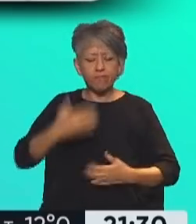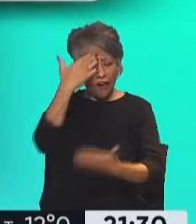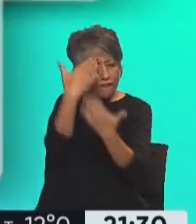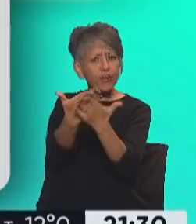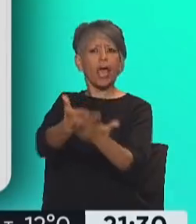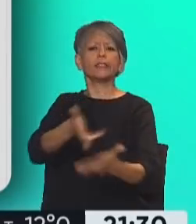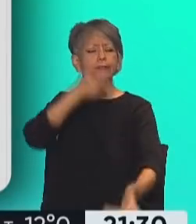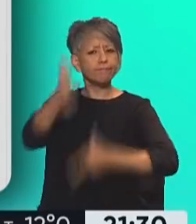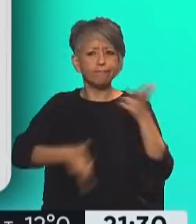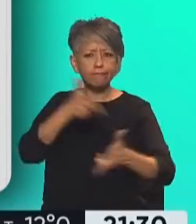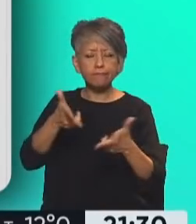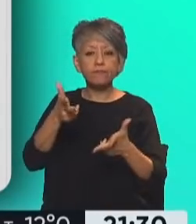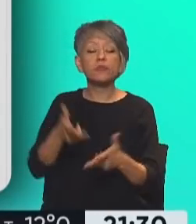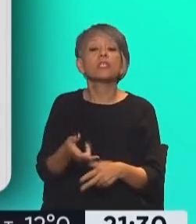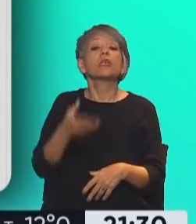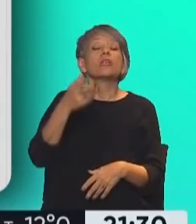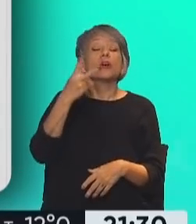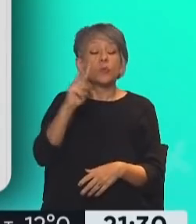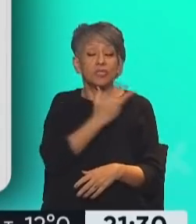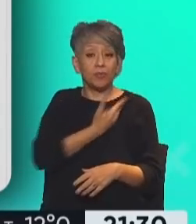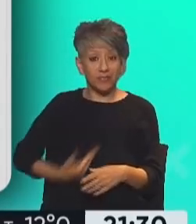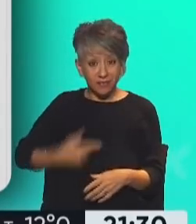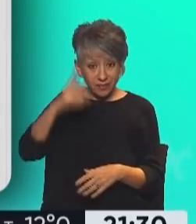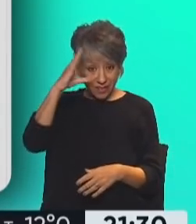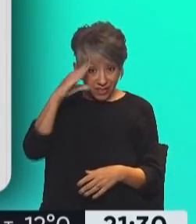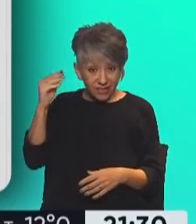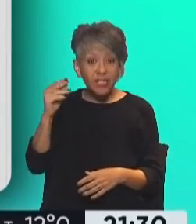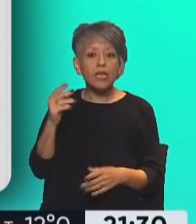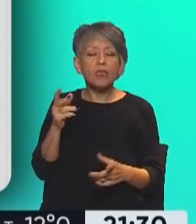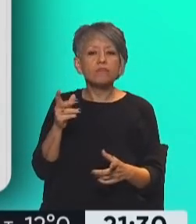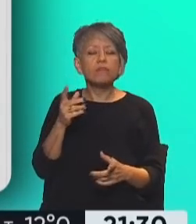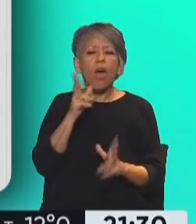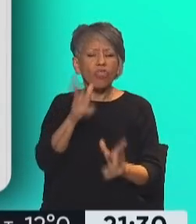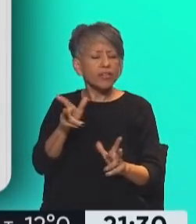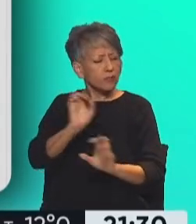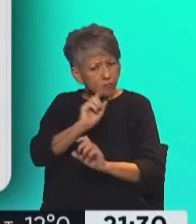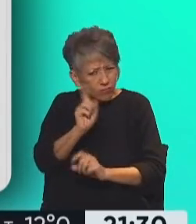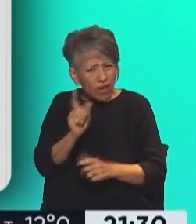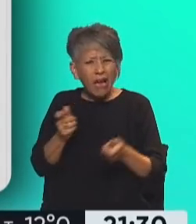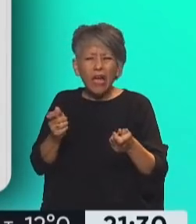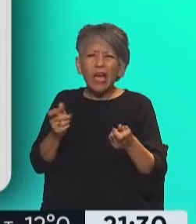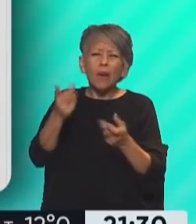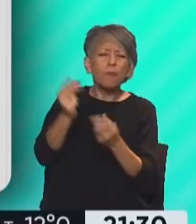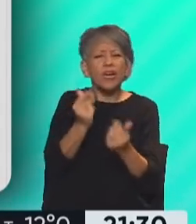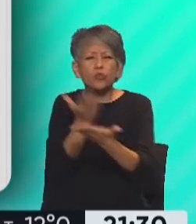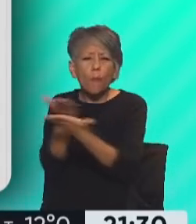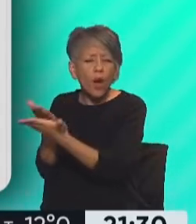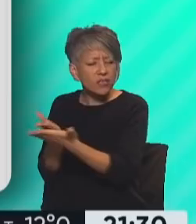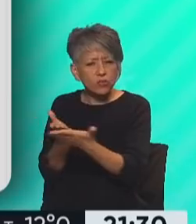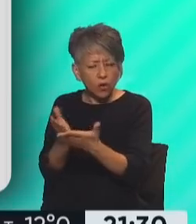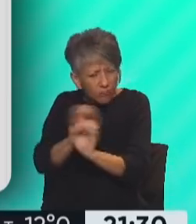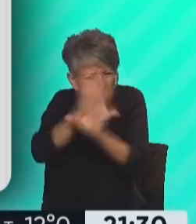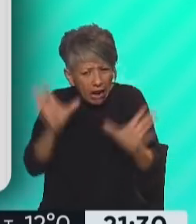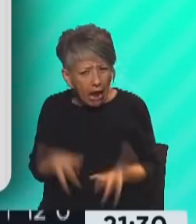ver cómo justifica la vicepresidenta la transparencia, ¿sí?, a la hora de arreglar con Techint